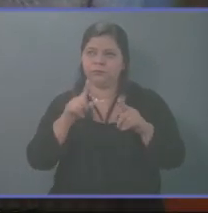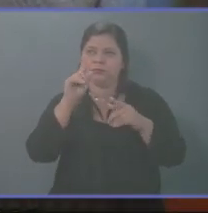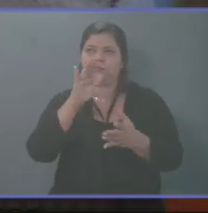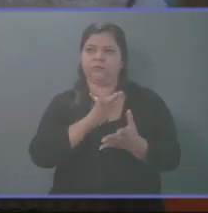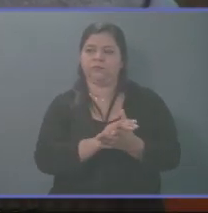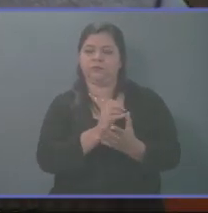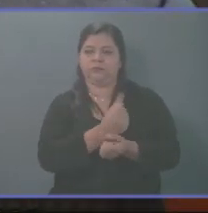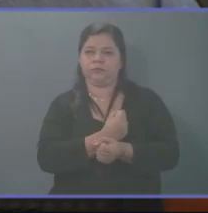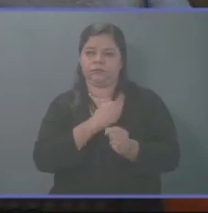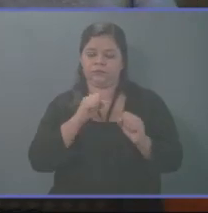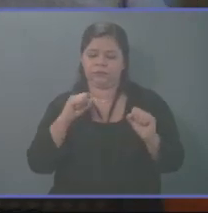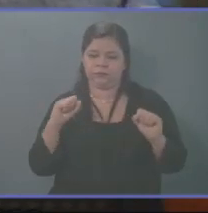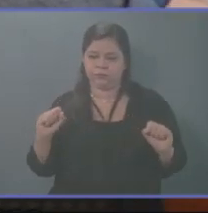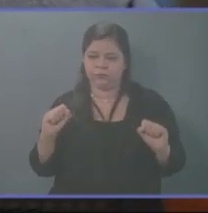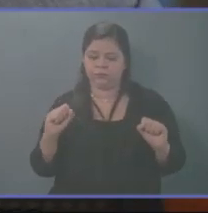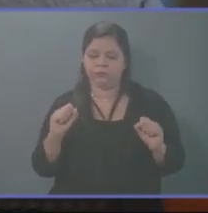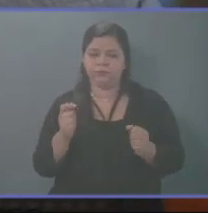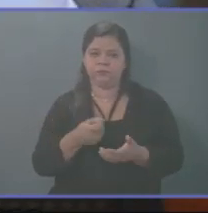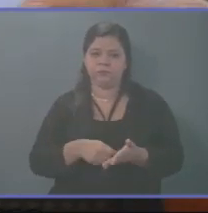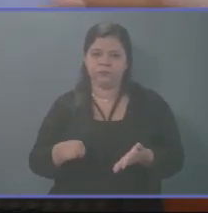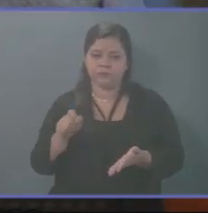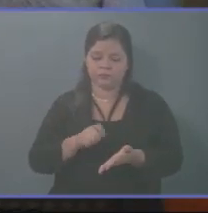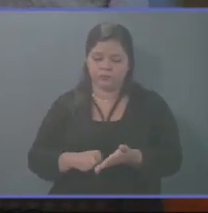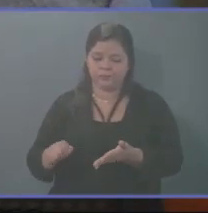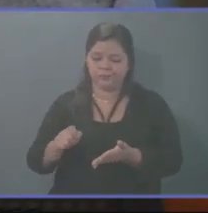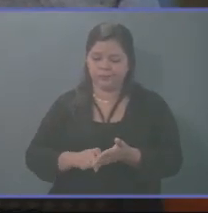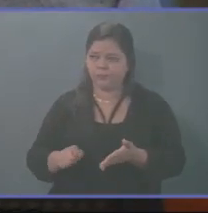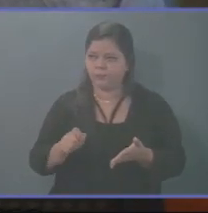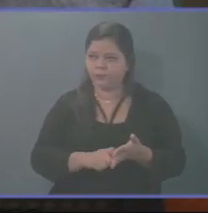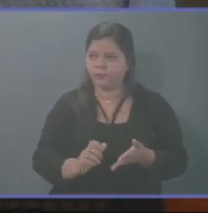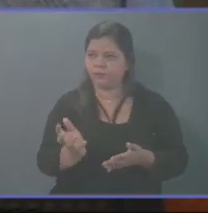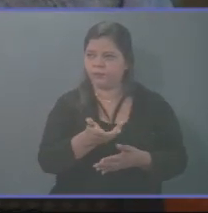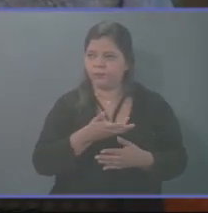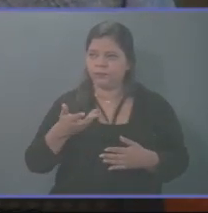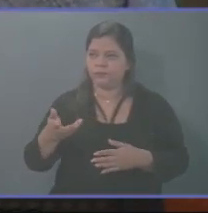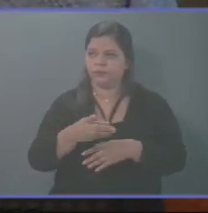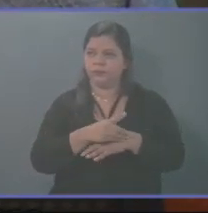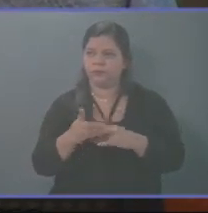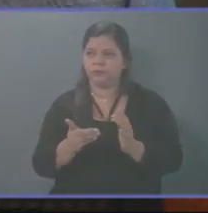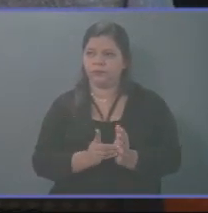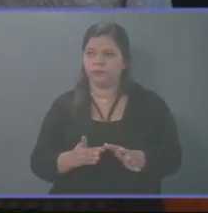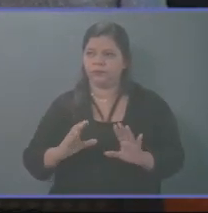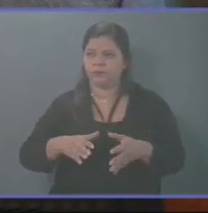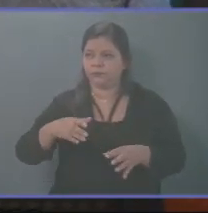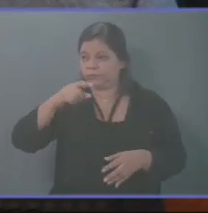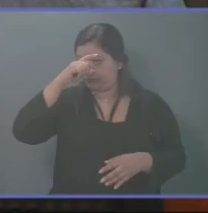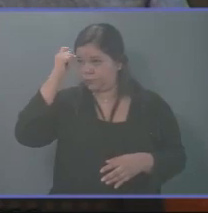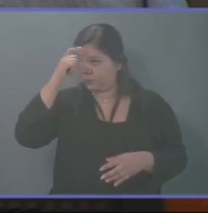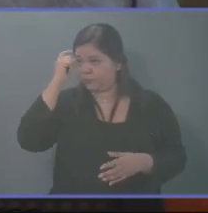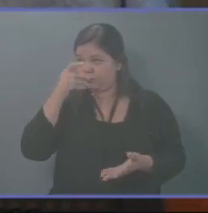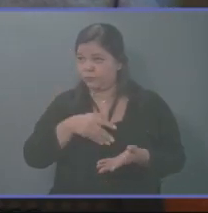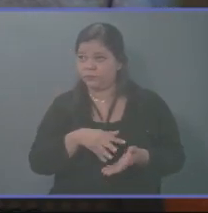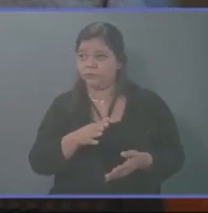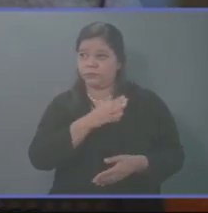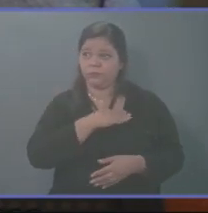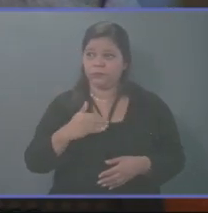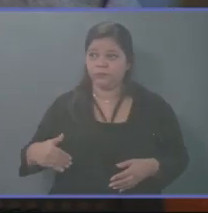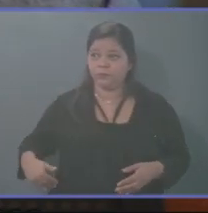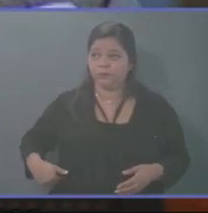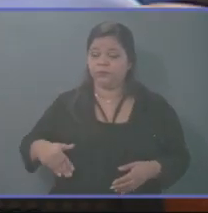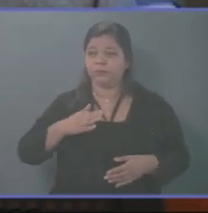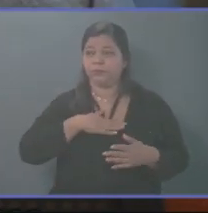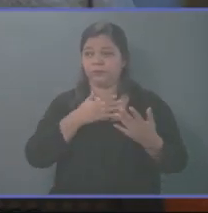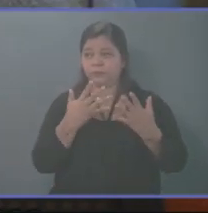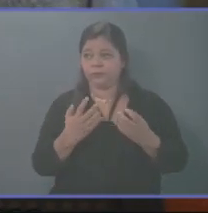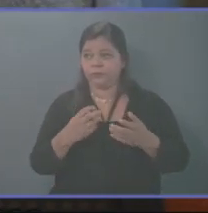su unión libertad y tiene la mayoría de firmas de los integrantes de la Comisión de Obras Públicas. Presidente, con su venia podré